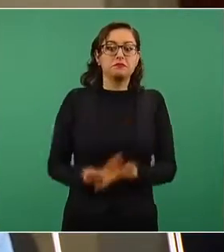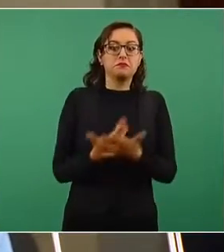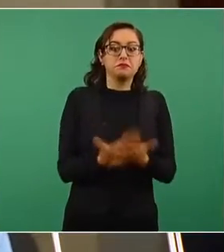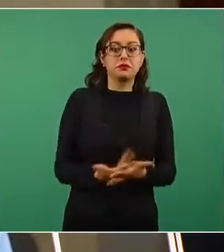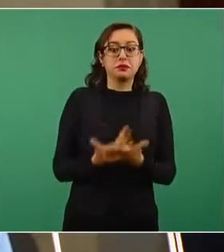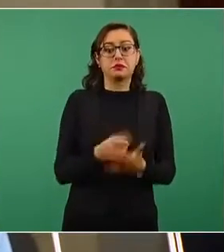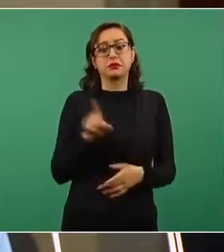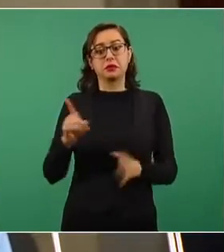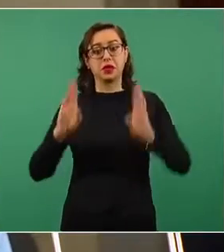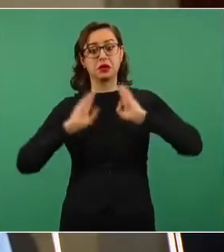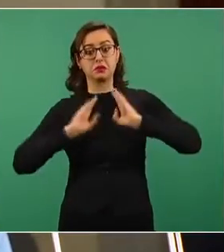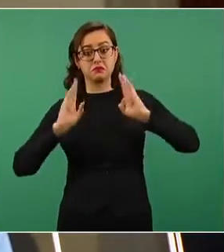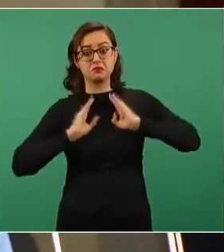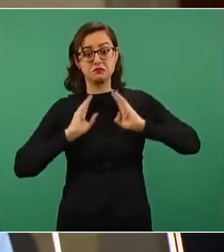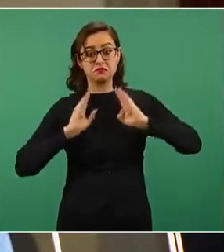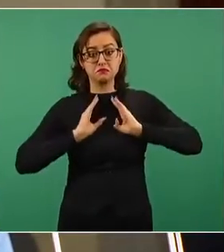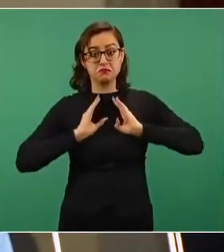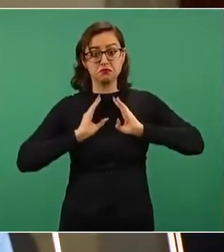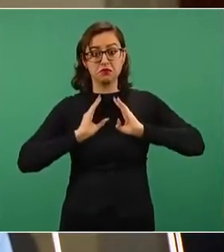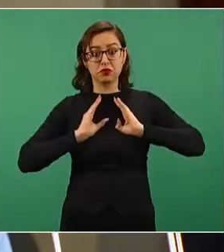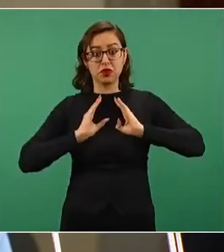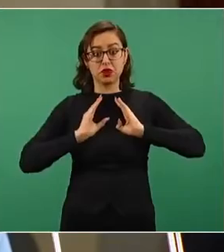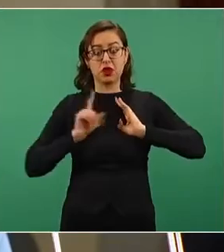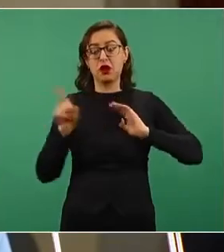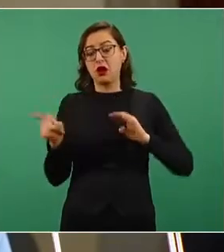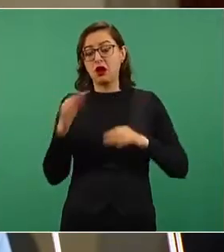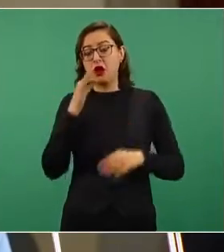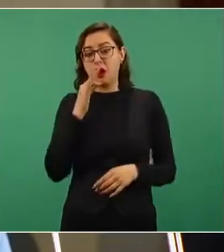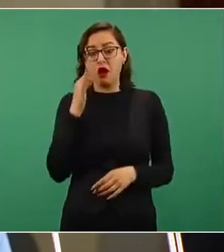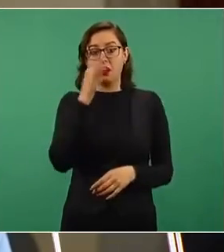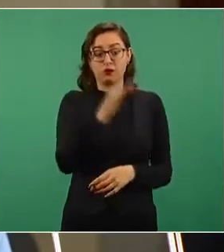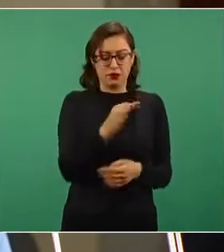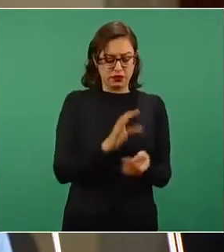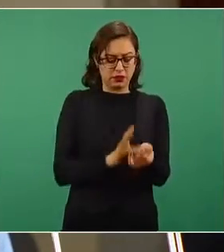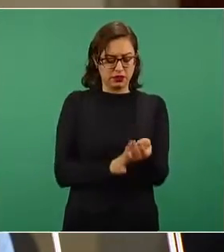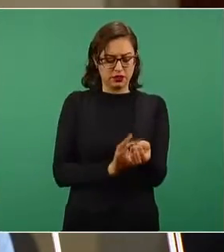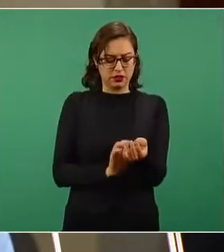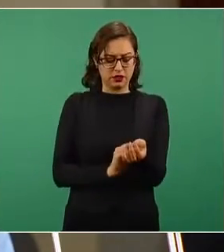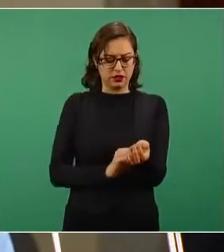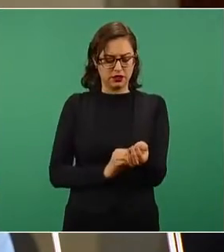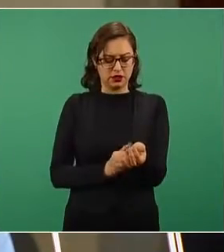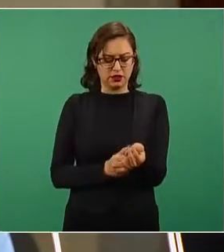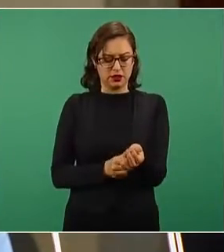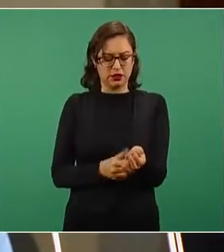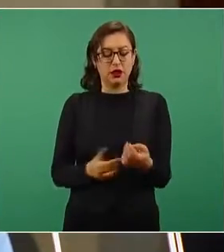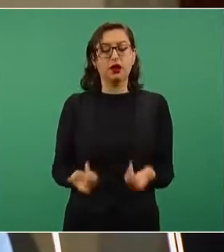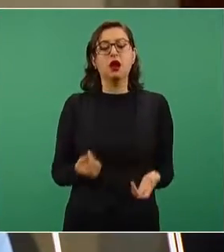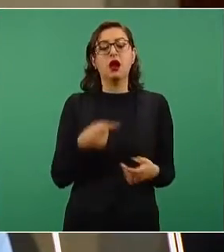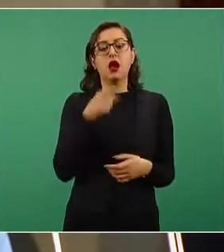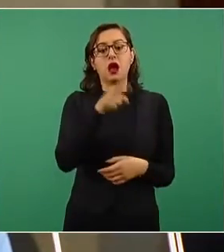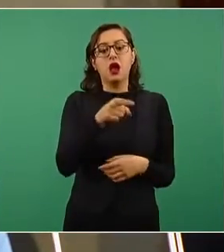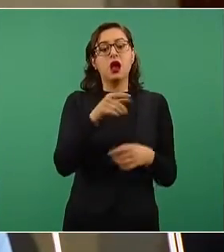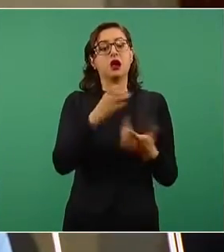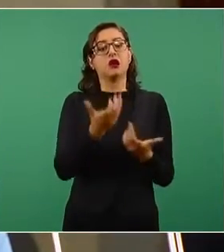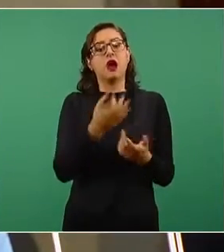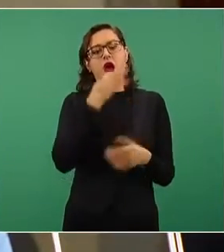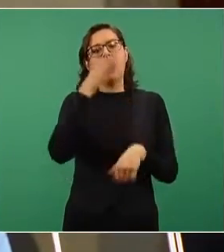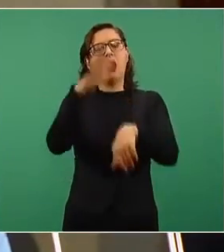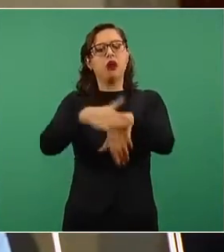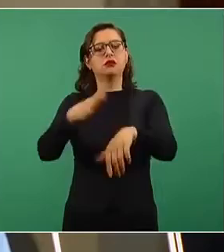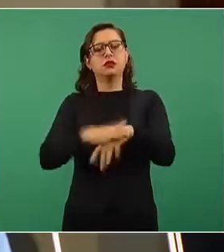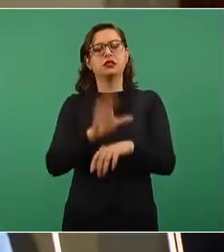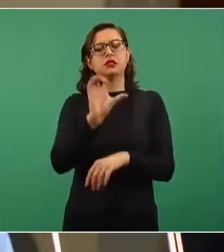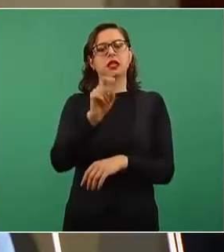ejército dice, les dijeron del ejército que nos, díganle a la Comisión Nacional de Derechos